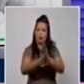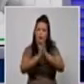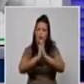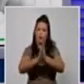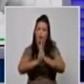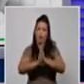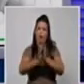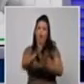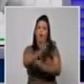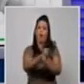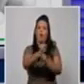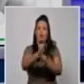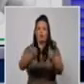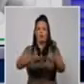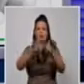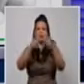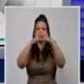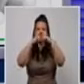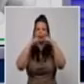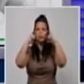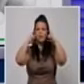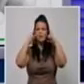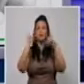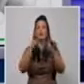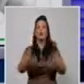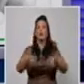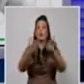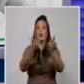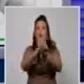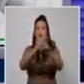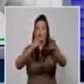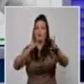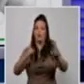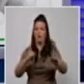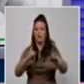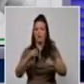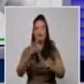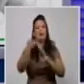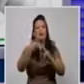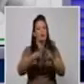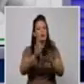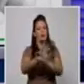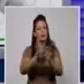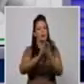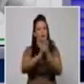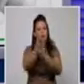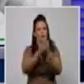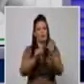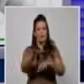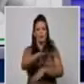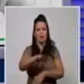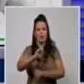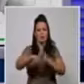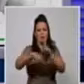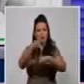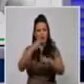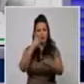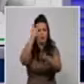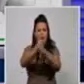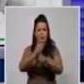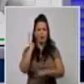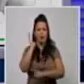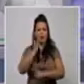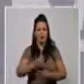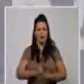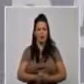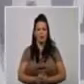del nasobuco, el distanciamiento físico y la desinfección de manos y superficie. Nos vemos mañana en otra conferencia de prensa. Muy buenos